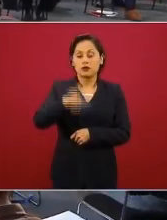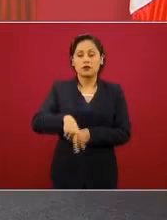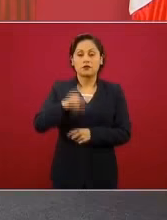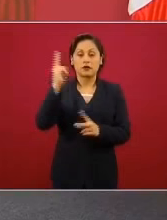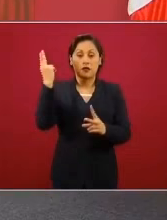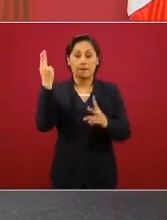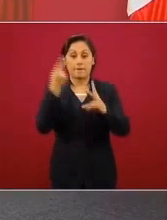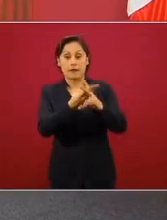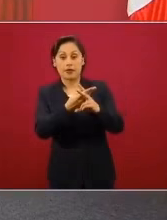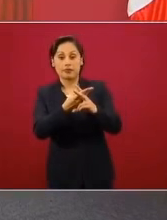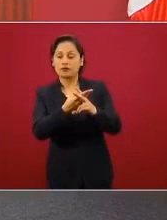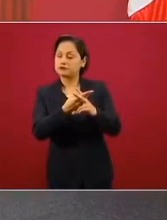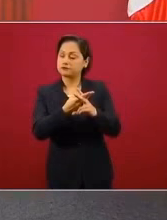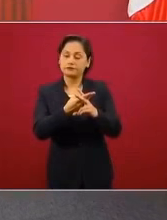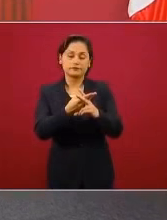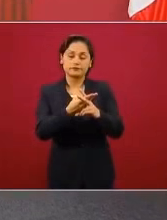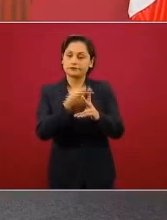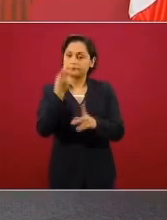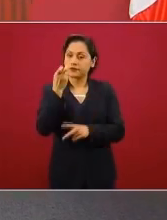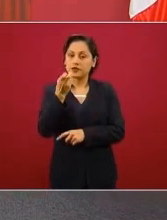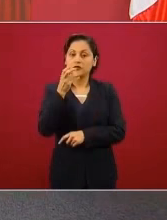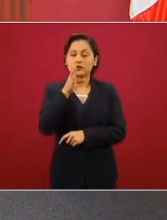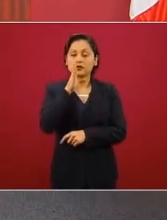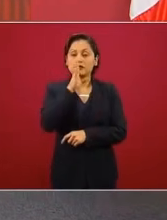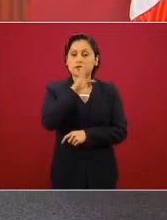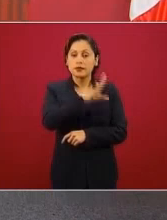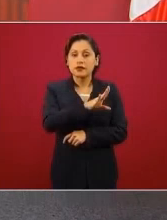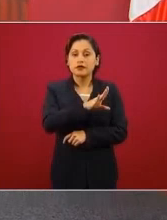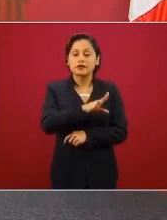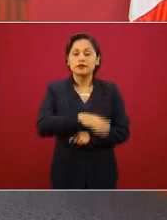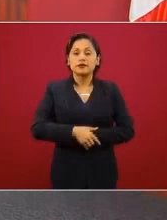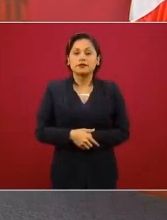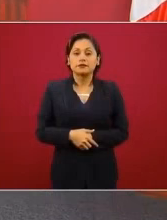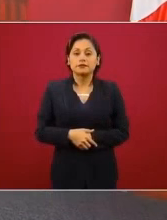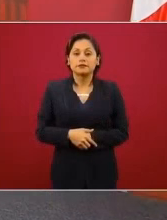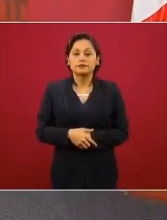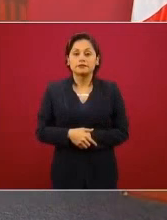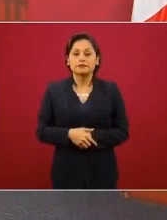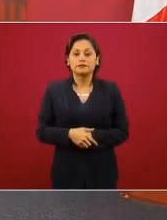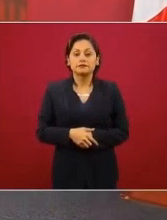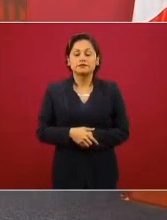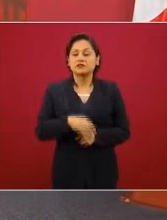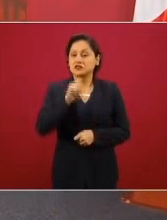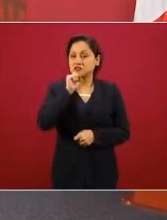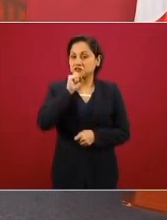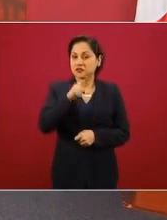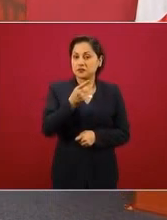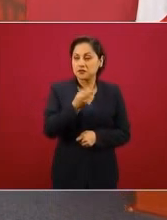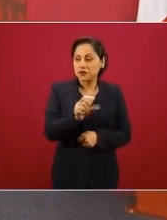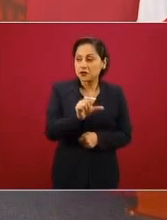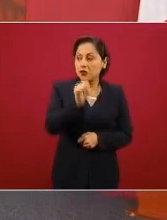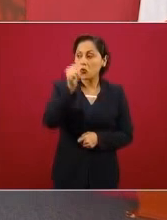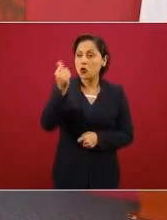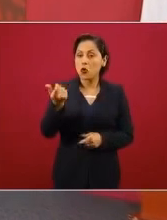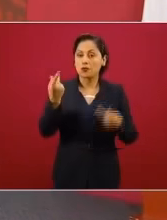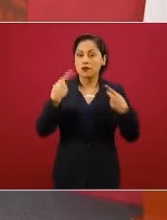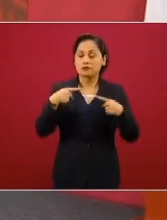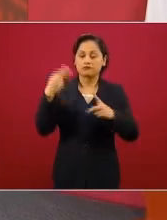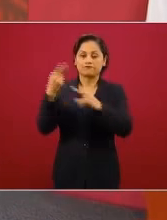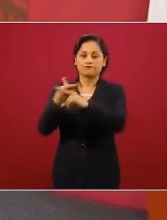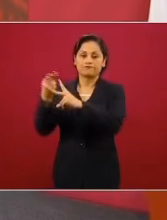cuando tiene que ver otras personas no sólo es a él